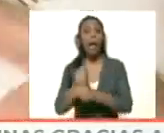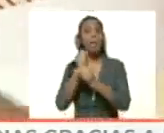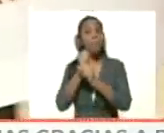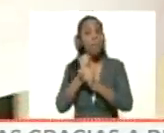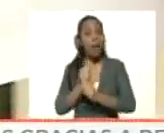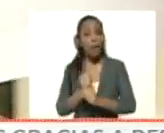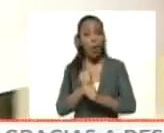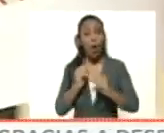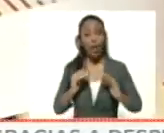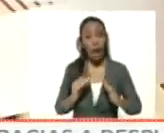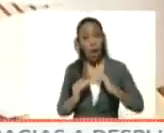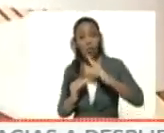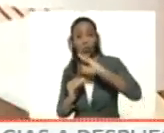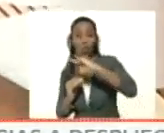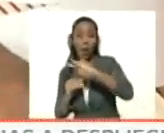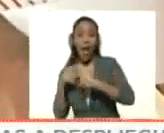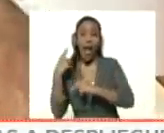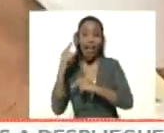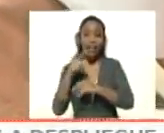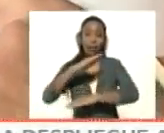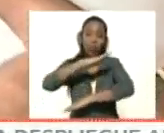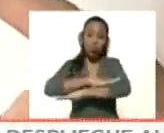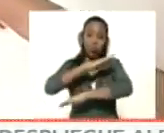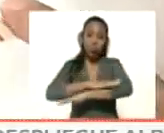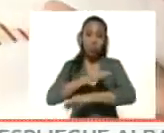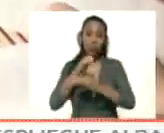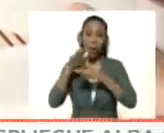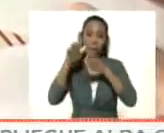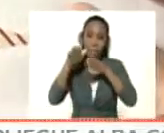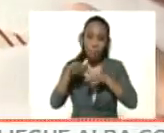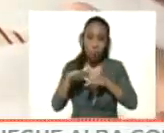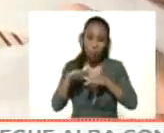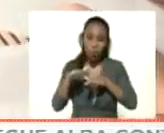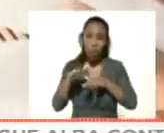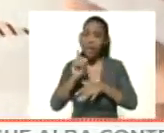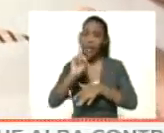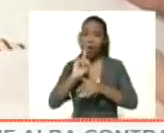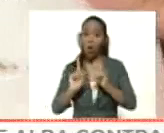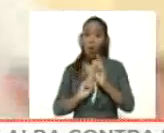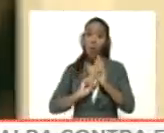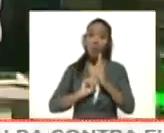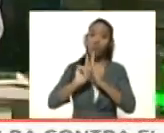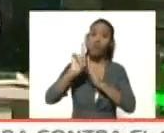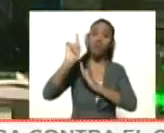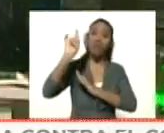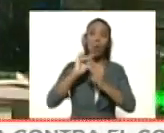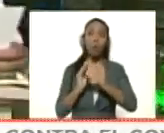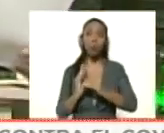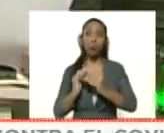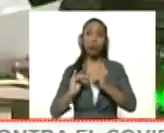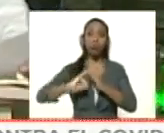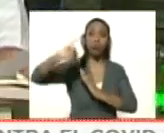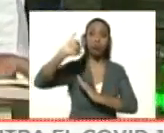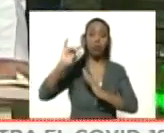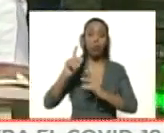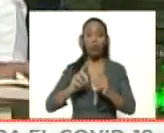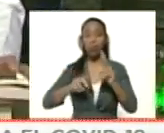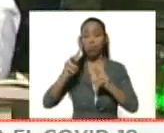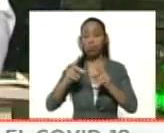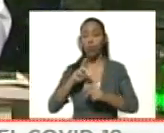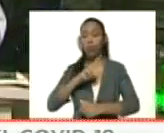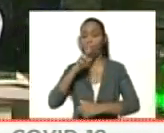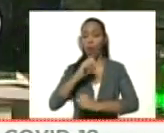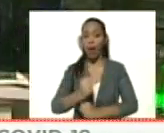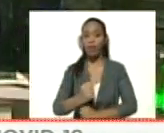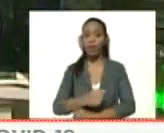esperábamos que la curva tuviera este comportamiento y que no llegáramos al nivel de curva exponencial.